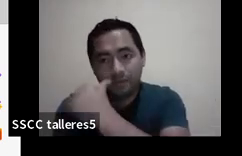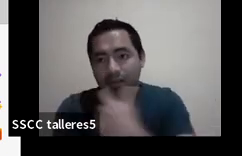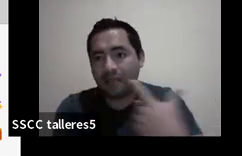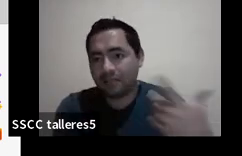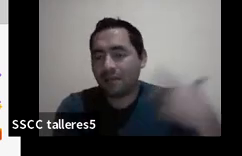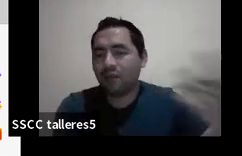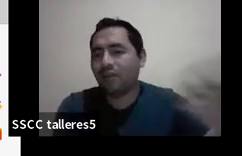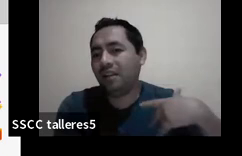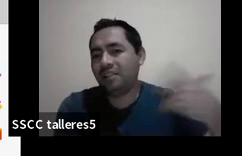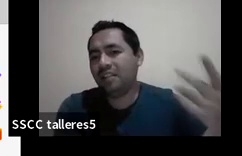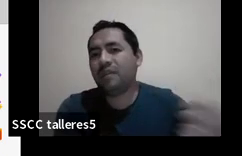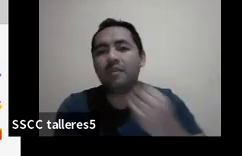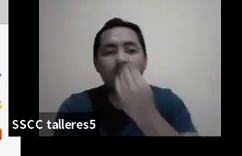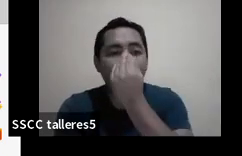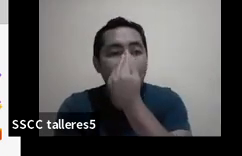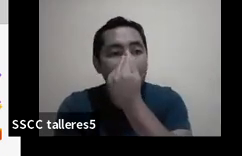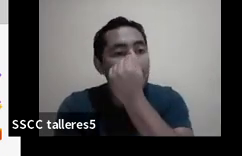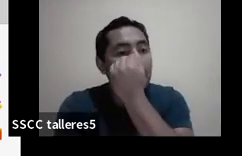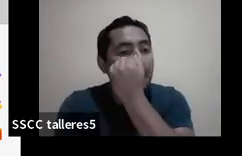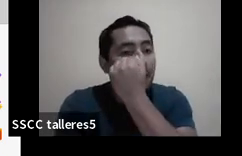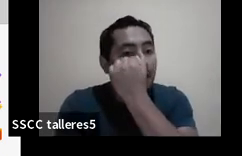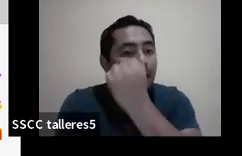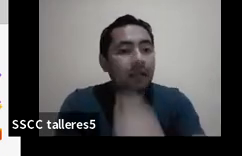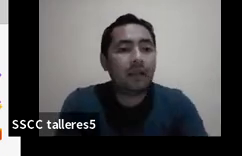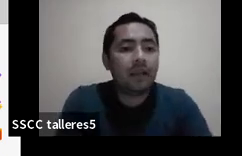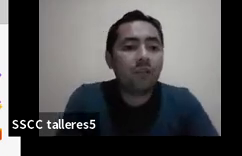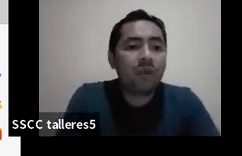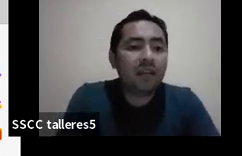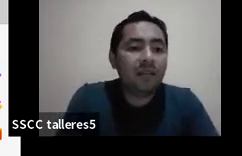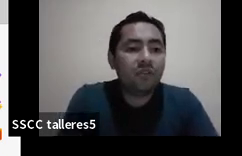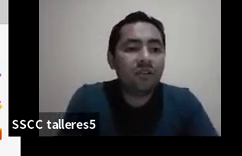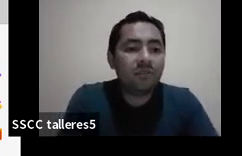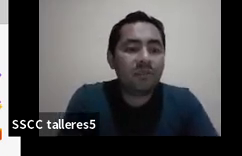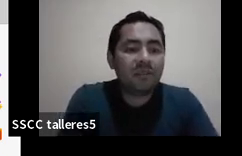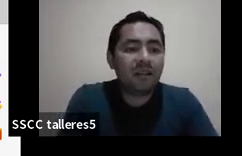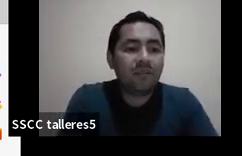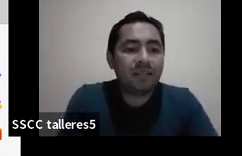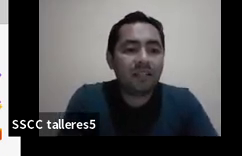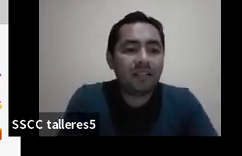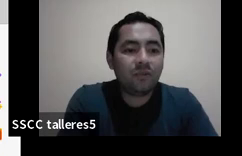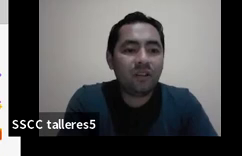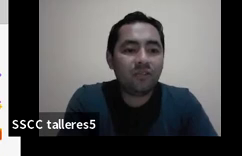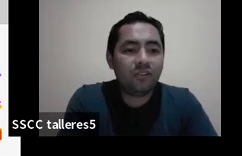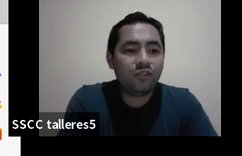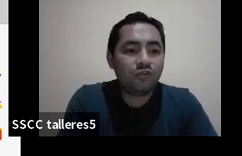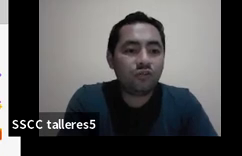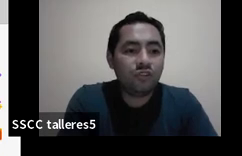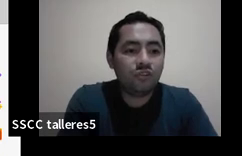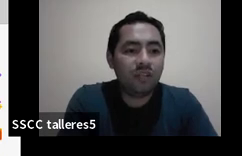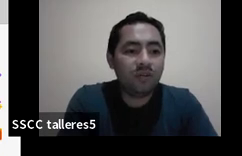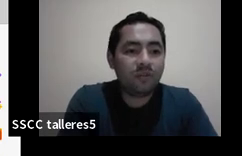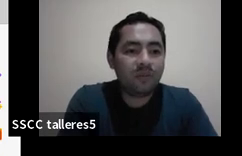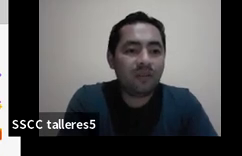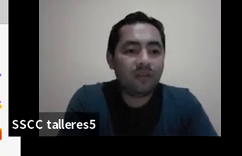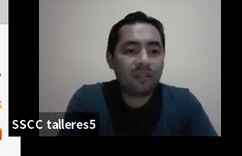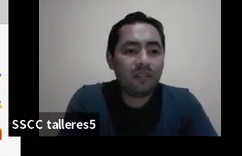señas que estar hablando en inglés y en español, ¿no? Hay un buen libro donde se puede aprender lengua de señas. ¿Cuáles son